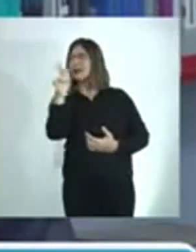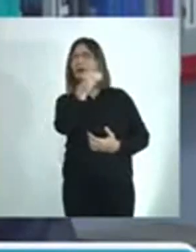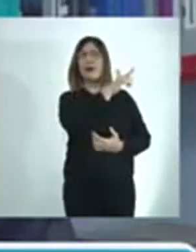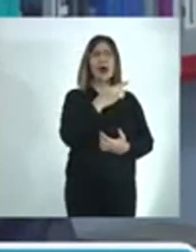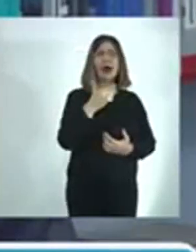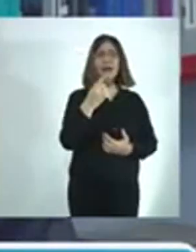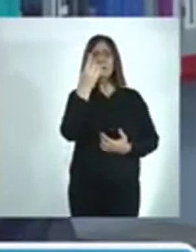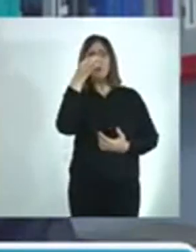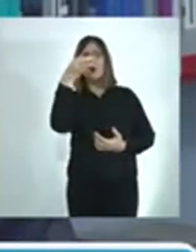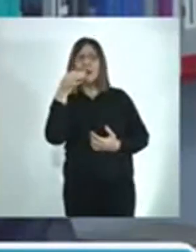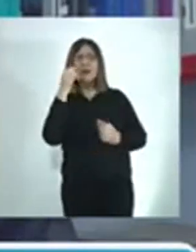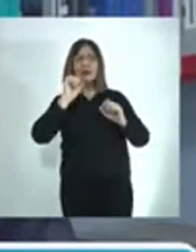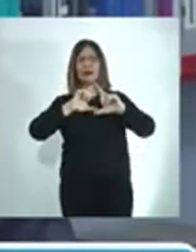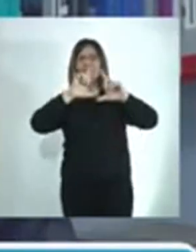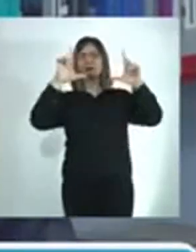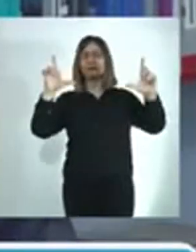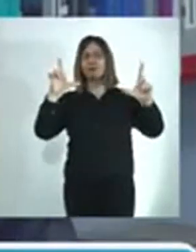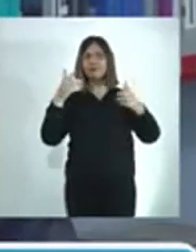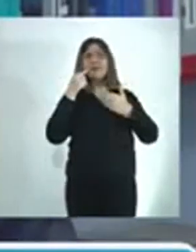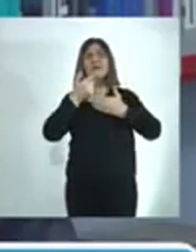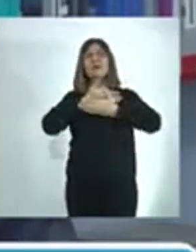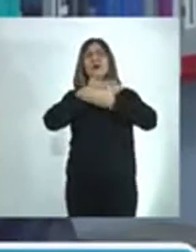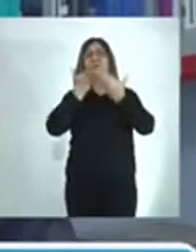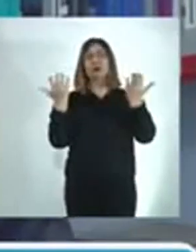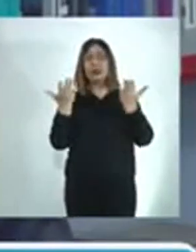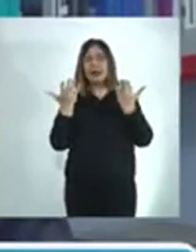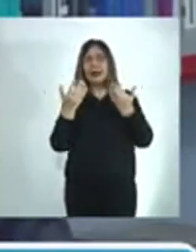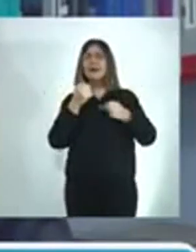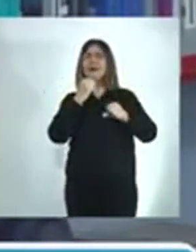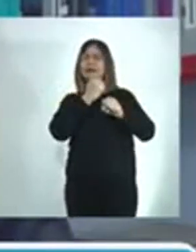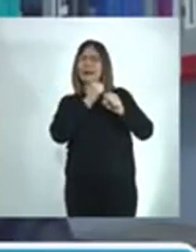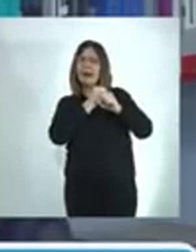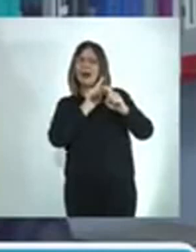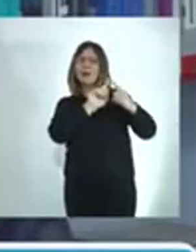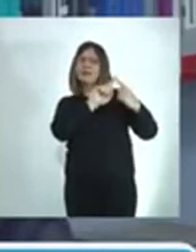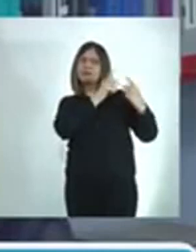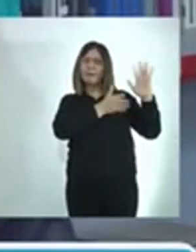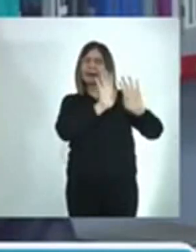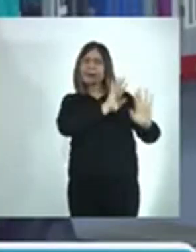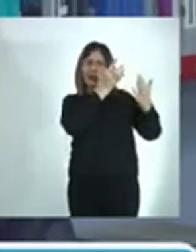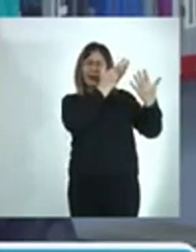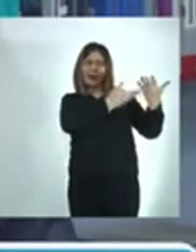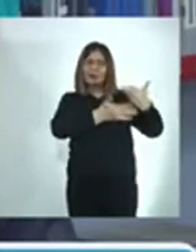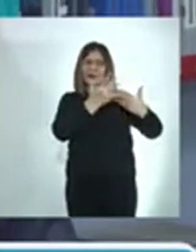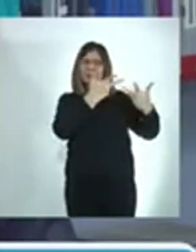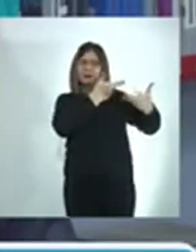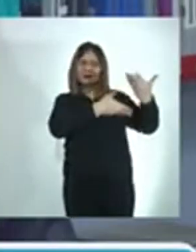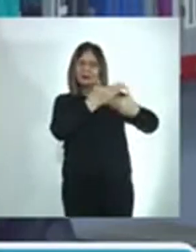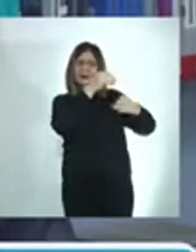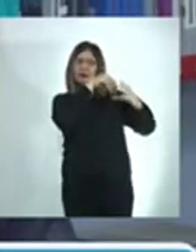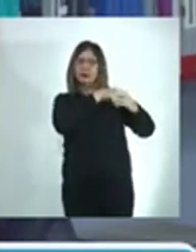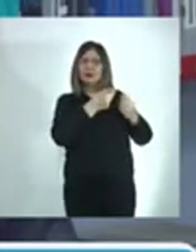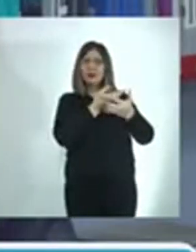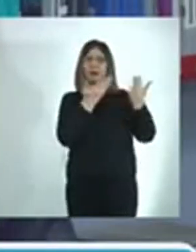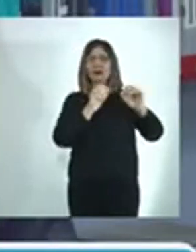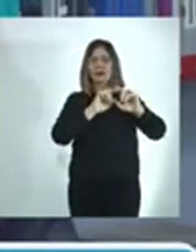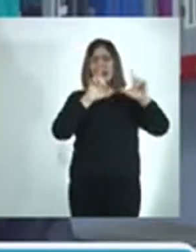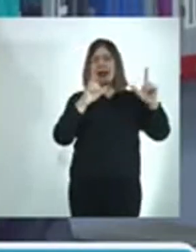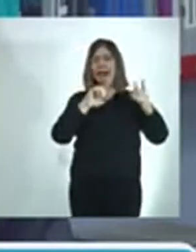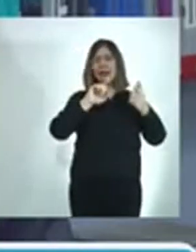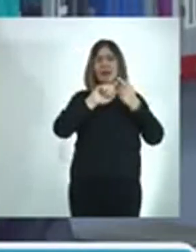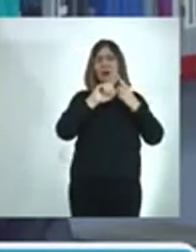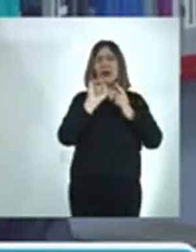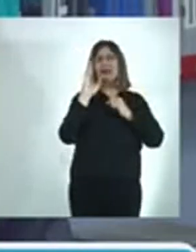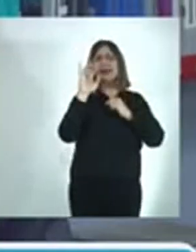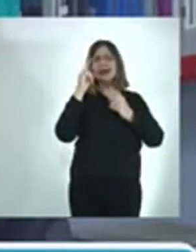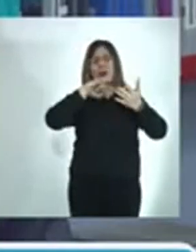por las características, y bueno, y utilizando todas las herramientas a disposición, las herramientas informáticas me refiero, ¿no?